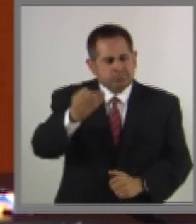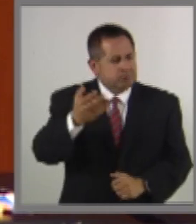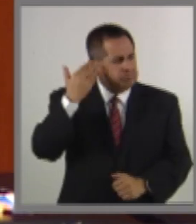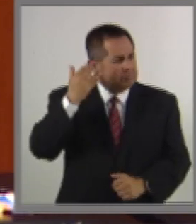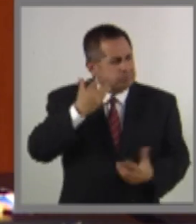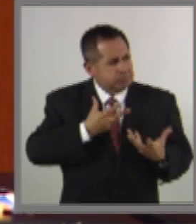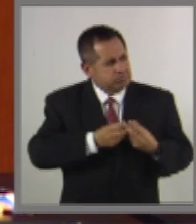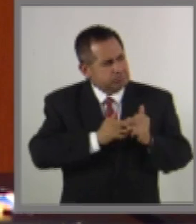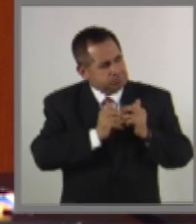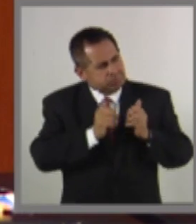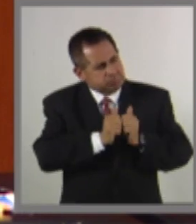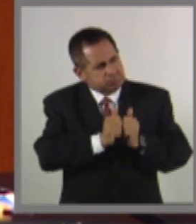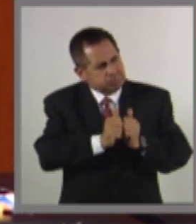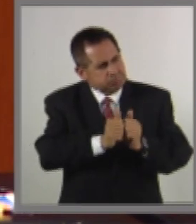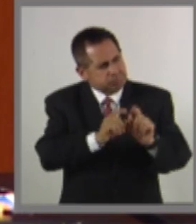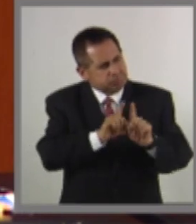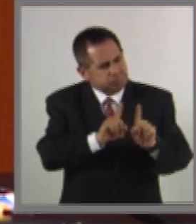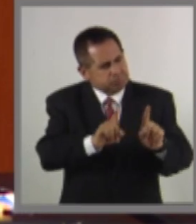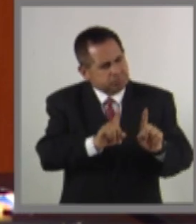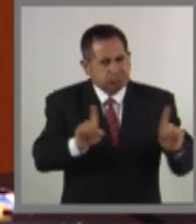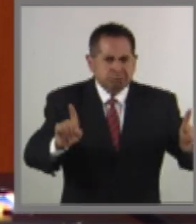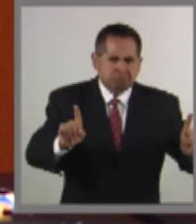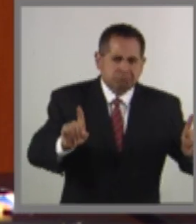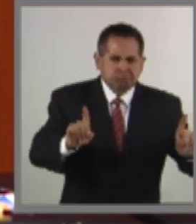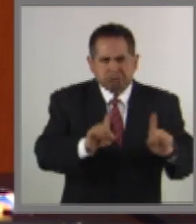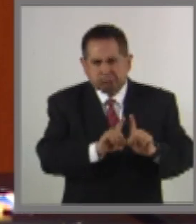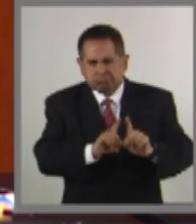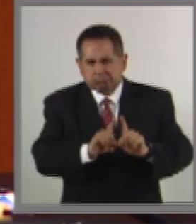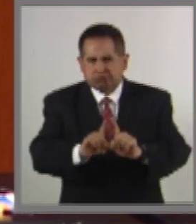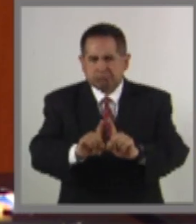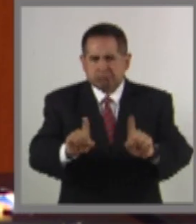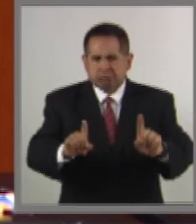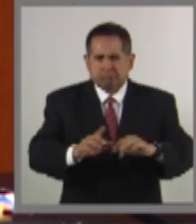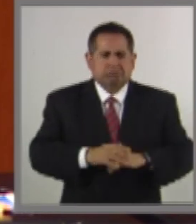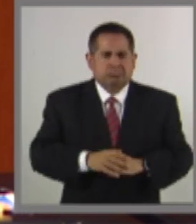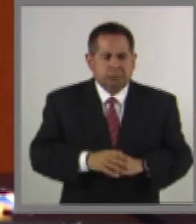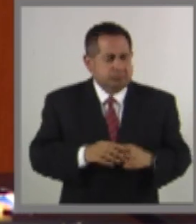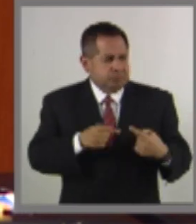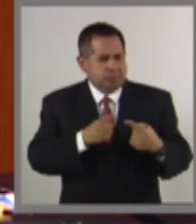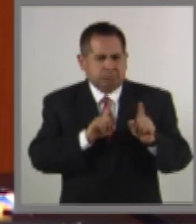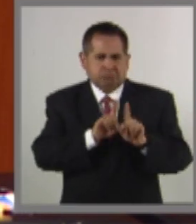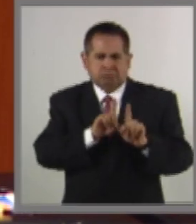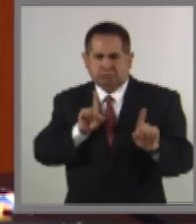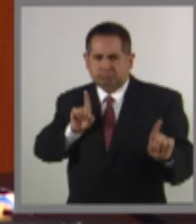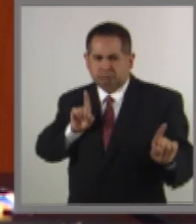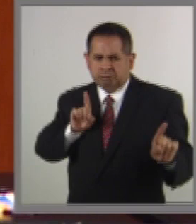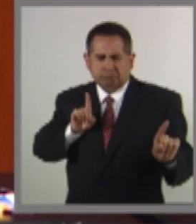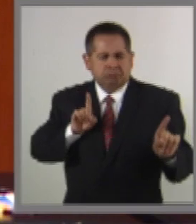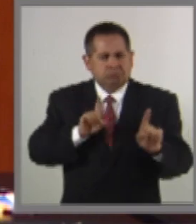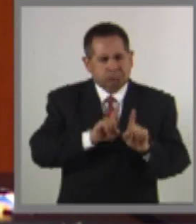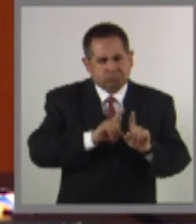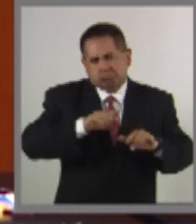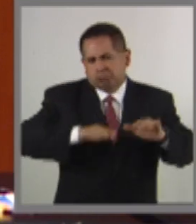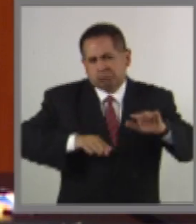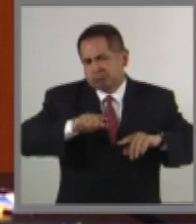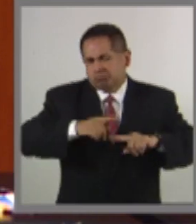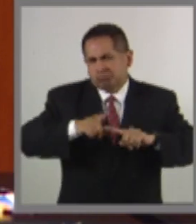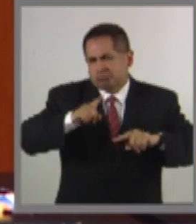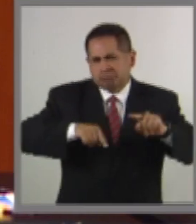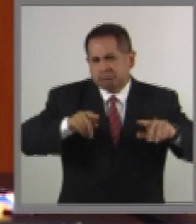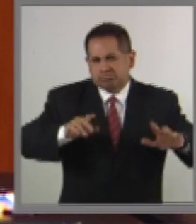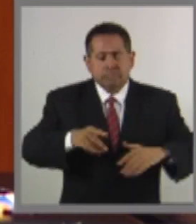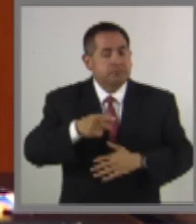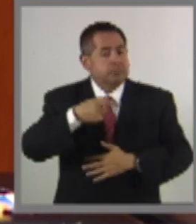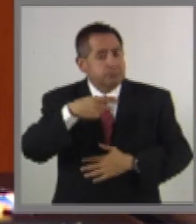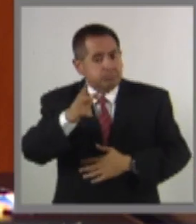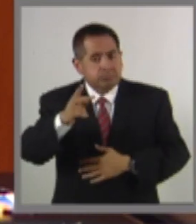juntos y otros fuimos en sentido contrario en diversas ocasiones, pero